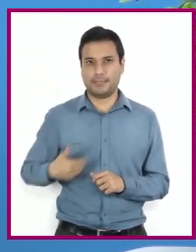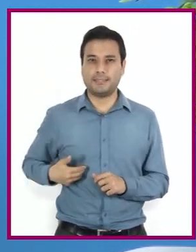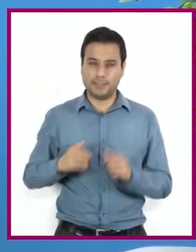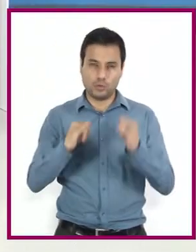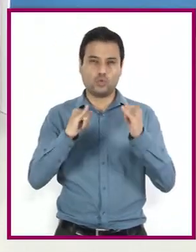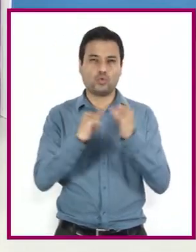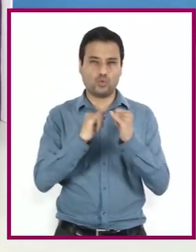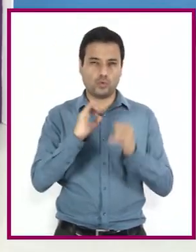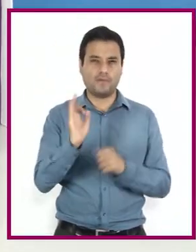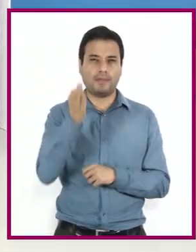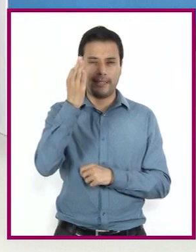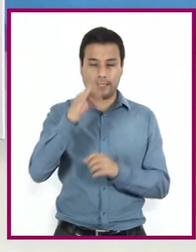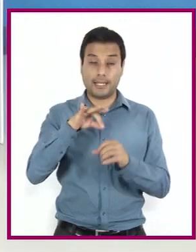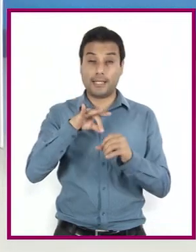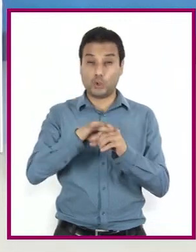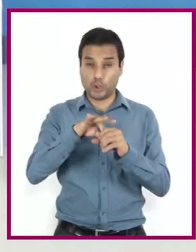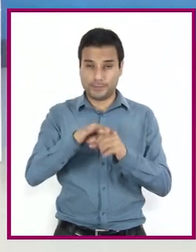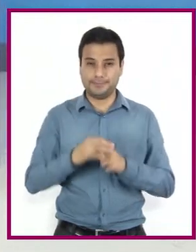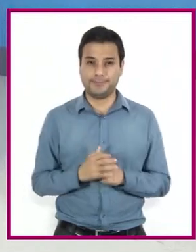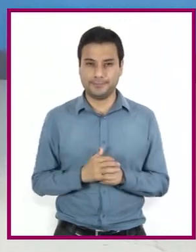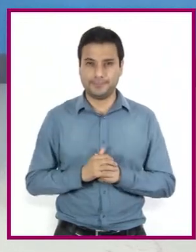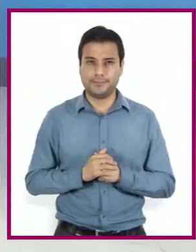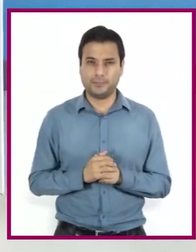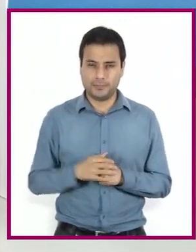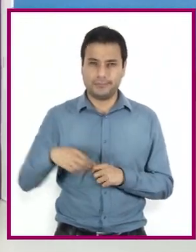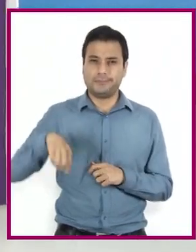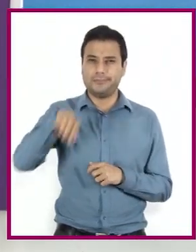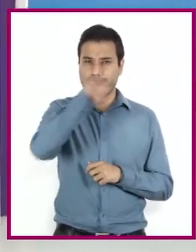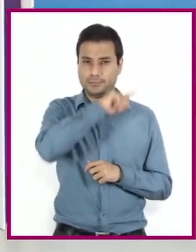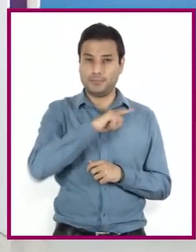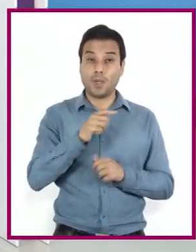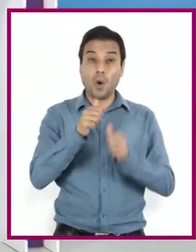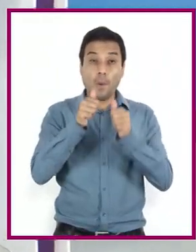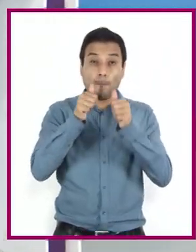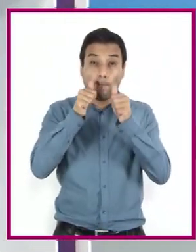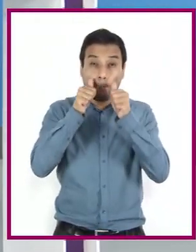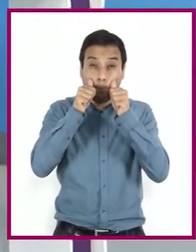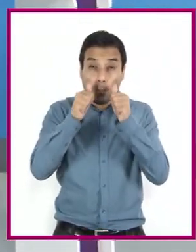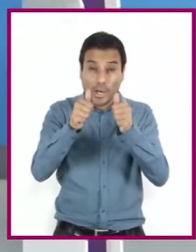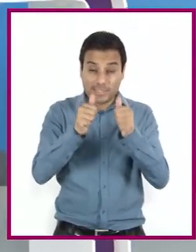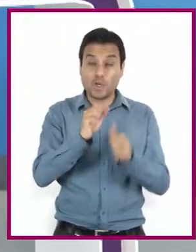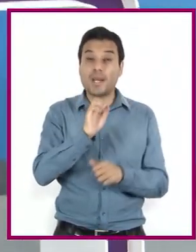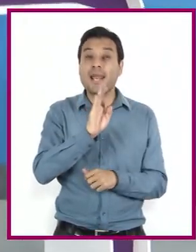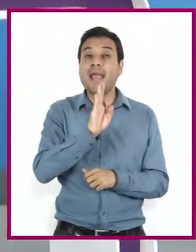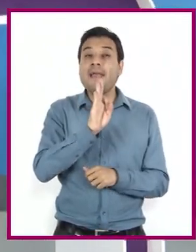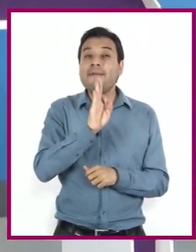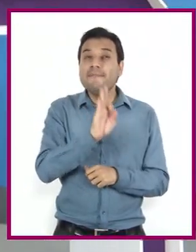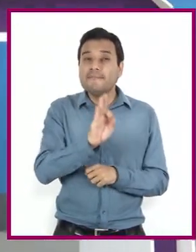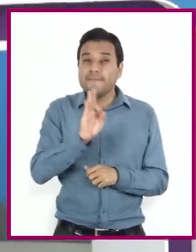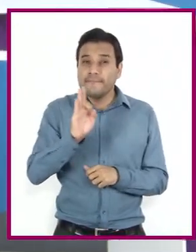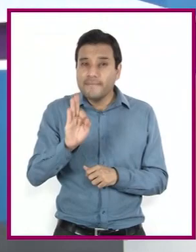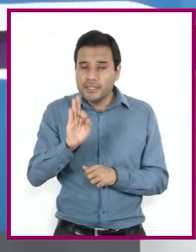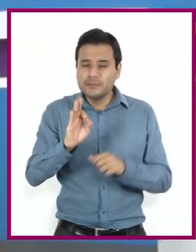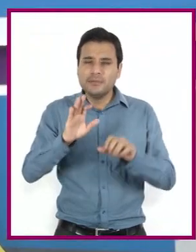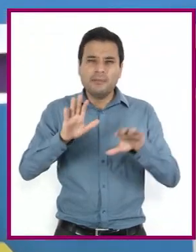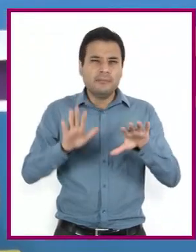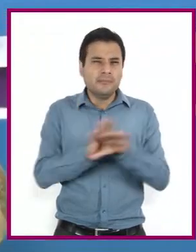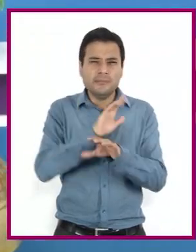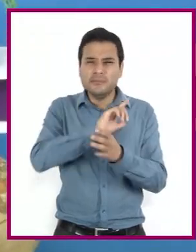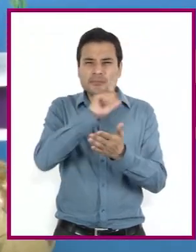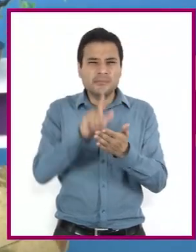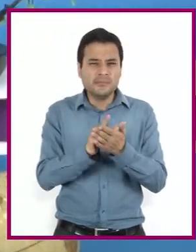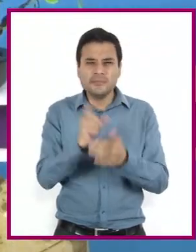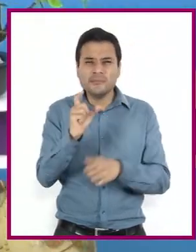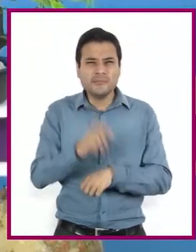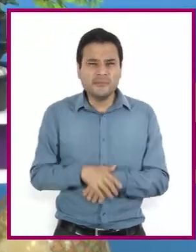Electoral. Les pido que pongan mucha atención en las fechas de las reformas electorales, así como las